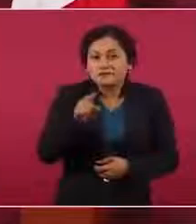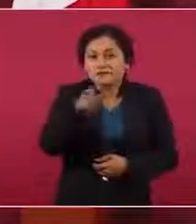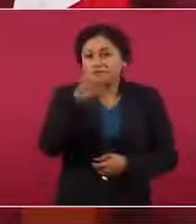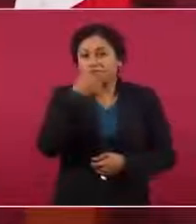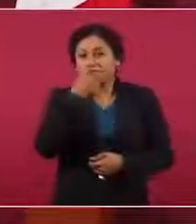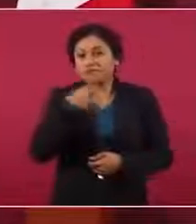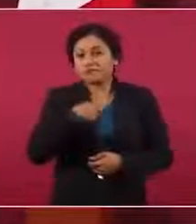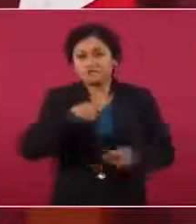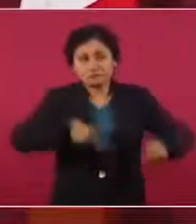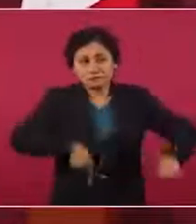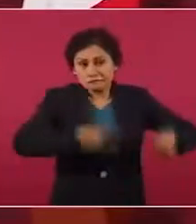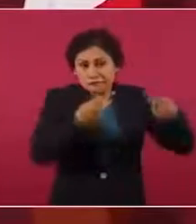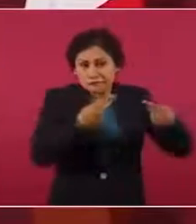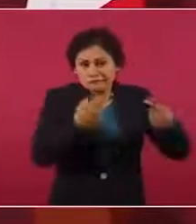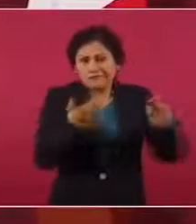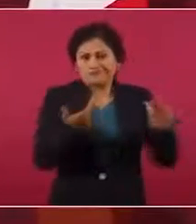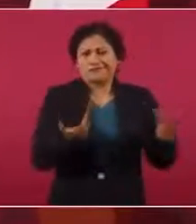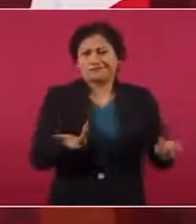relaciones,